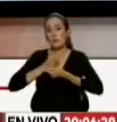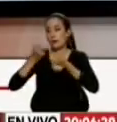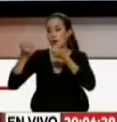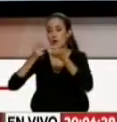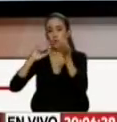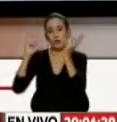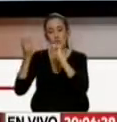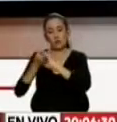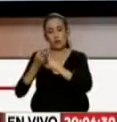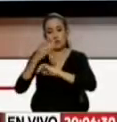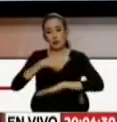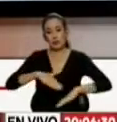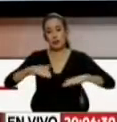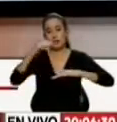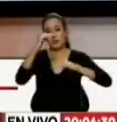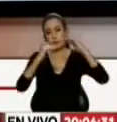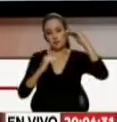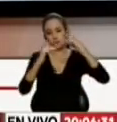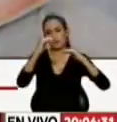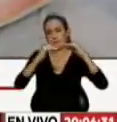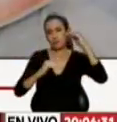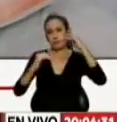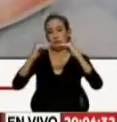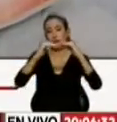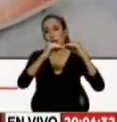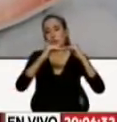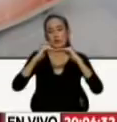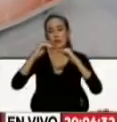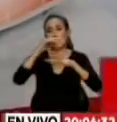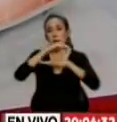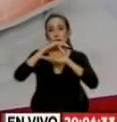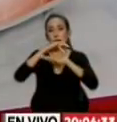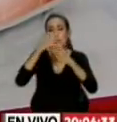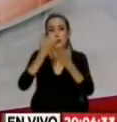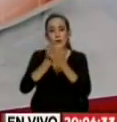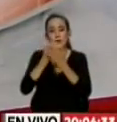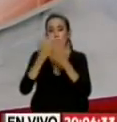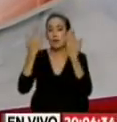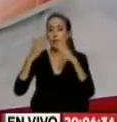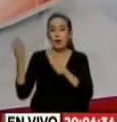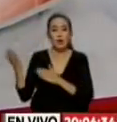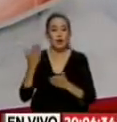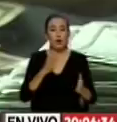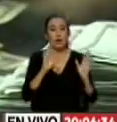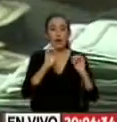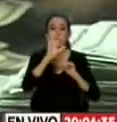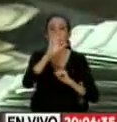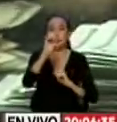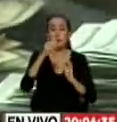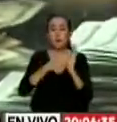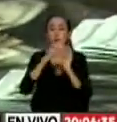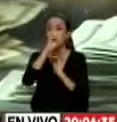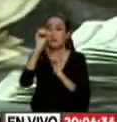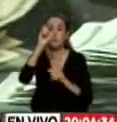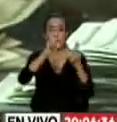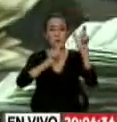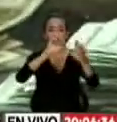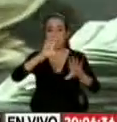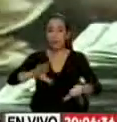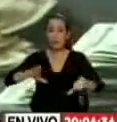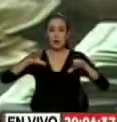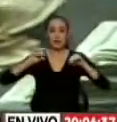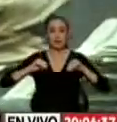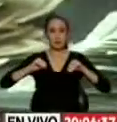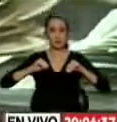en el ámbito fiscal, con unas necesidades muy fuertes. Martínez informó además que hasta el momento unas 50.000 personas se han acogido al beneficio de la